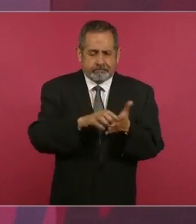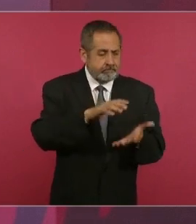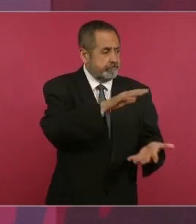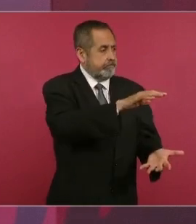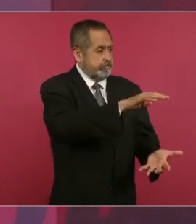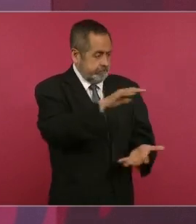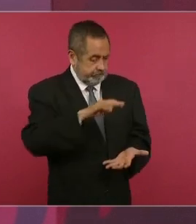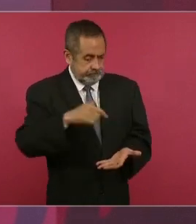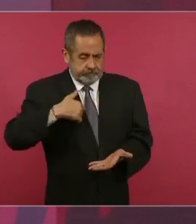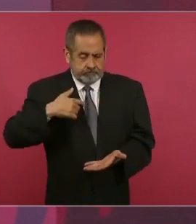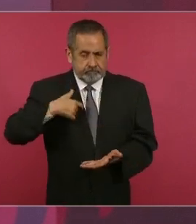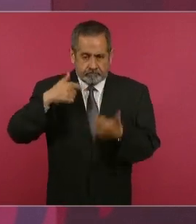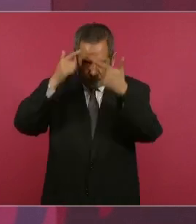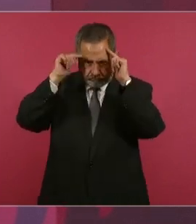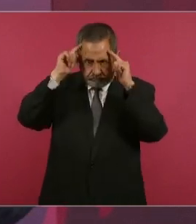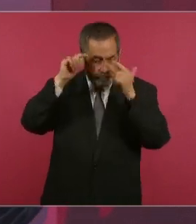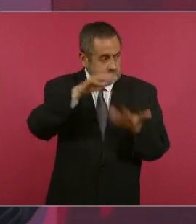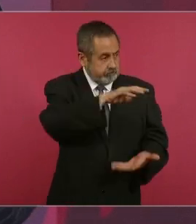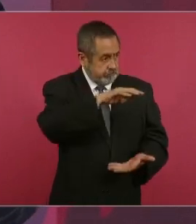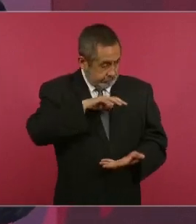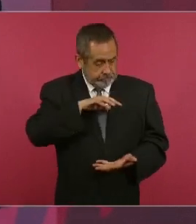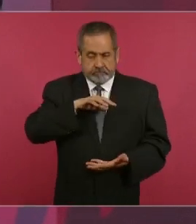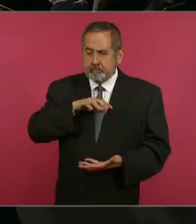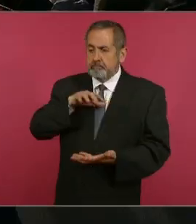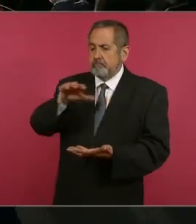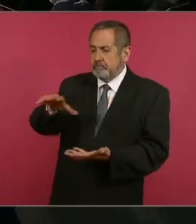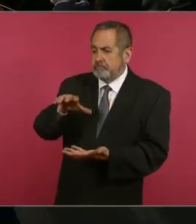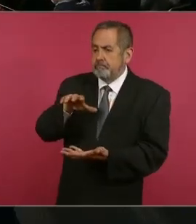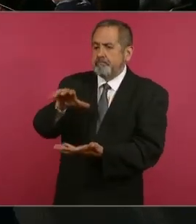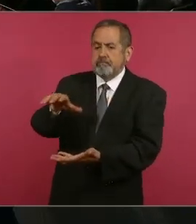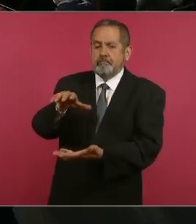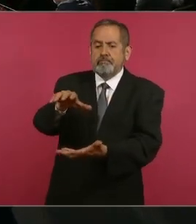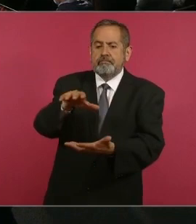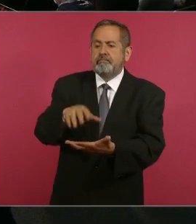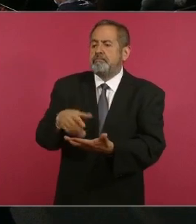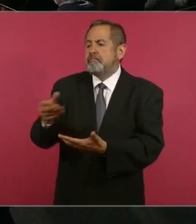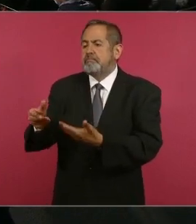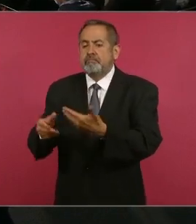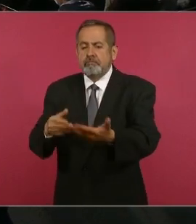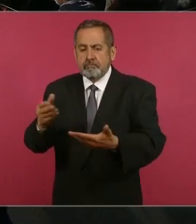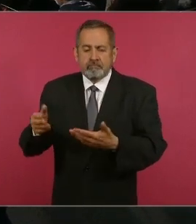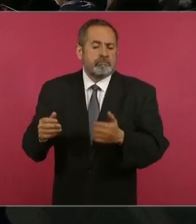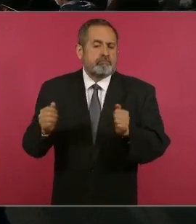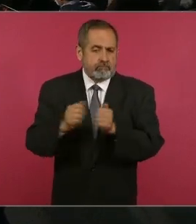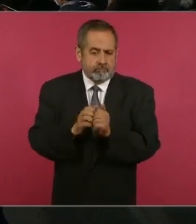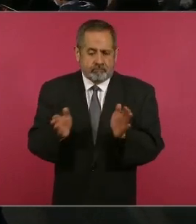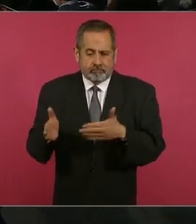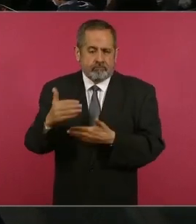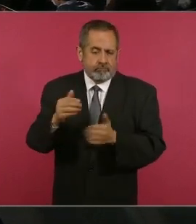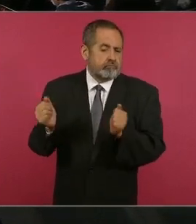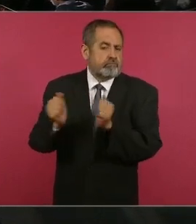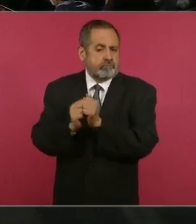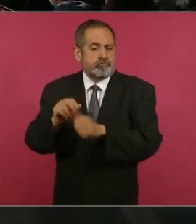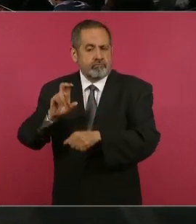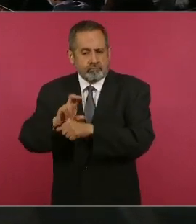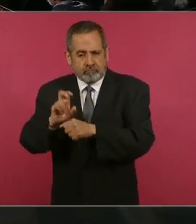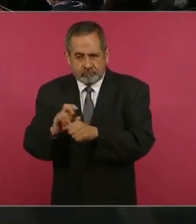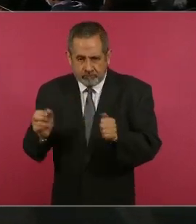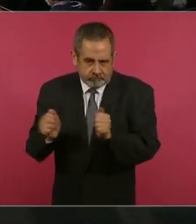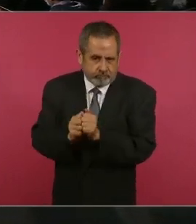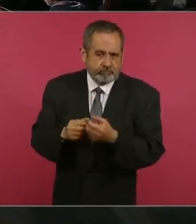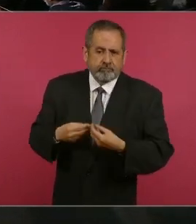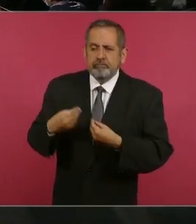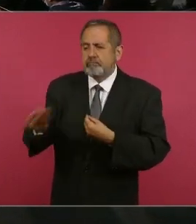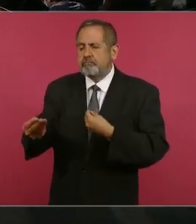ir entregando, aparte de la despensa como complemento, pero